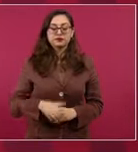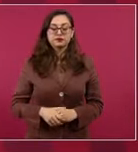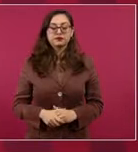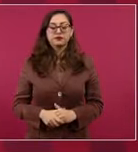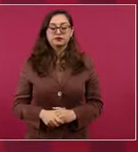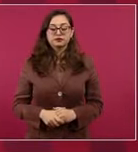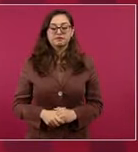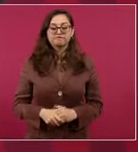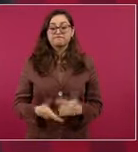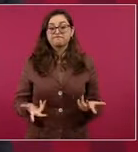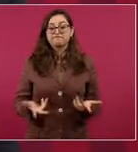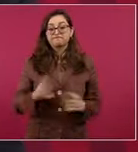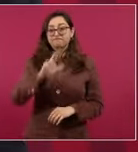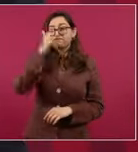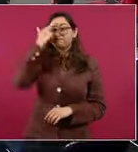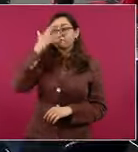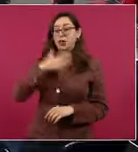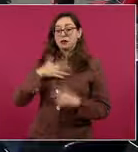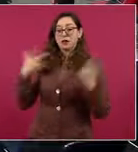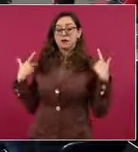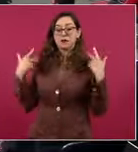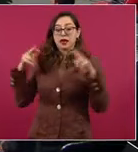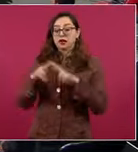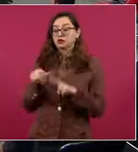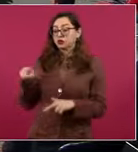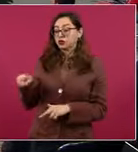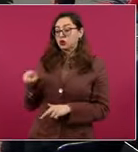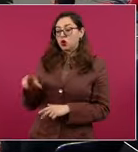Leonardo Córdoba, pues,